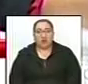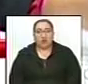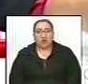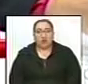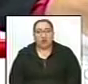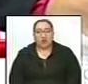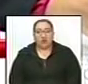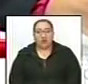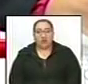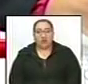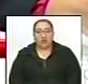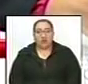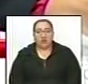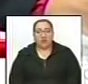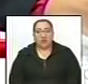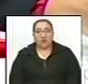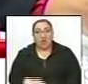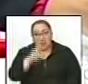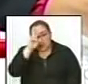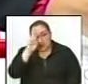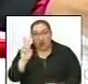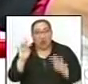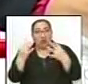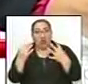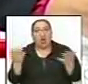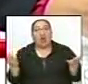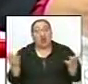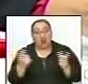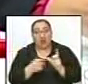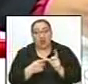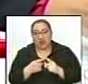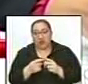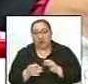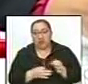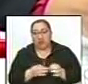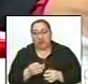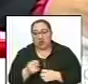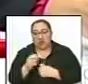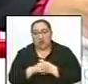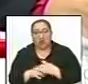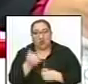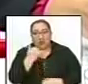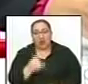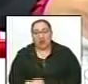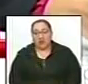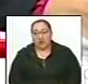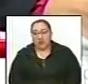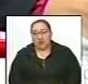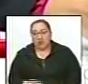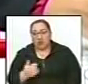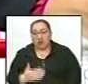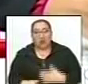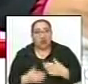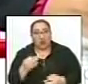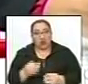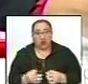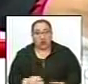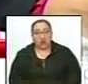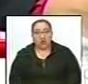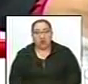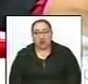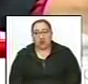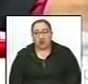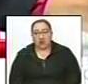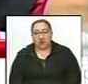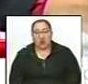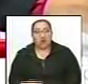que han intervenido que el país nos ve, vamos a procurar explicarle al país lo que pasa. Cuando hay un proceso judicial,